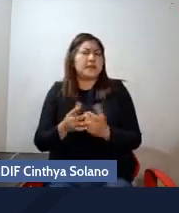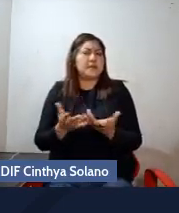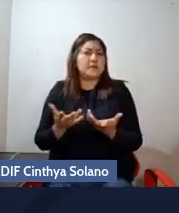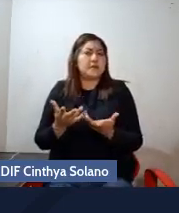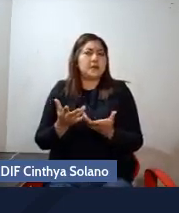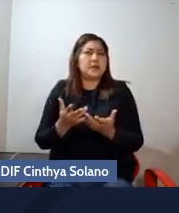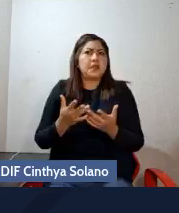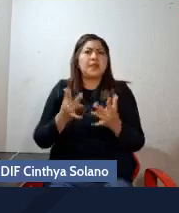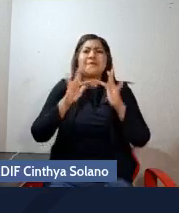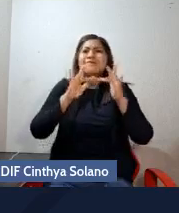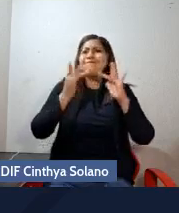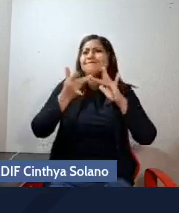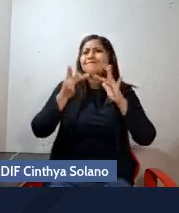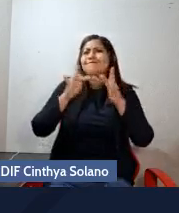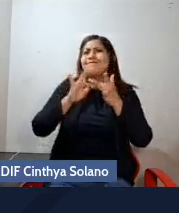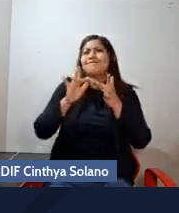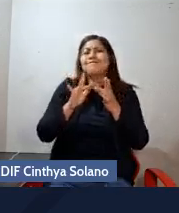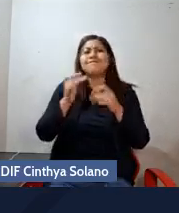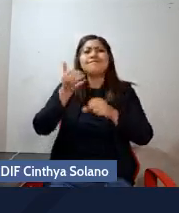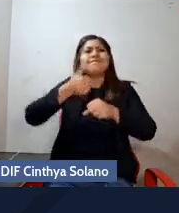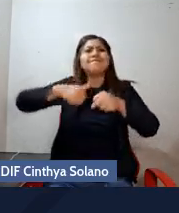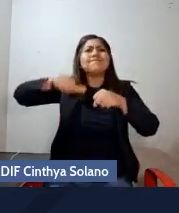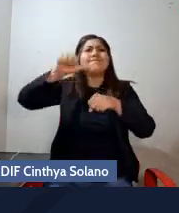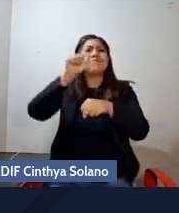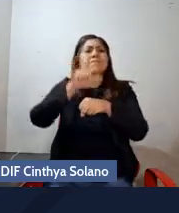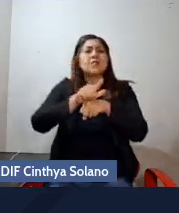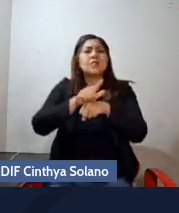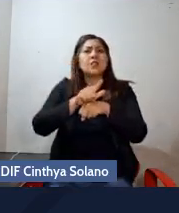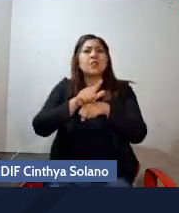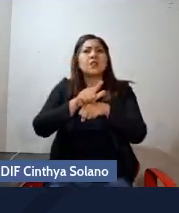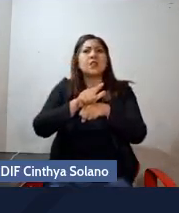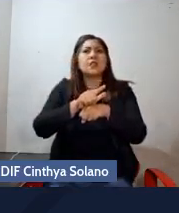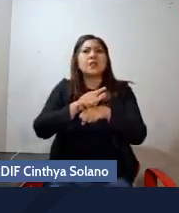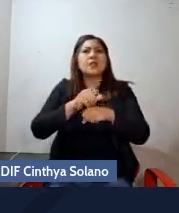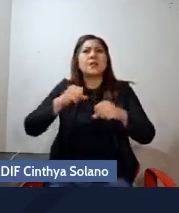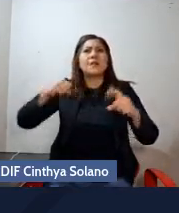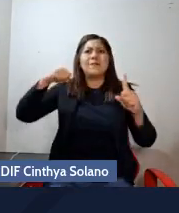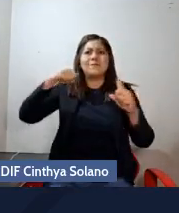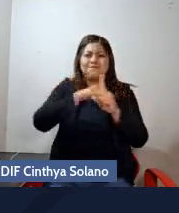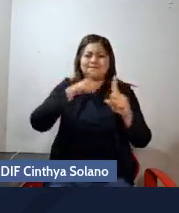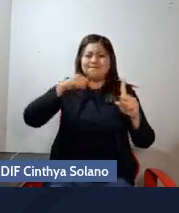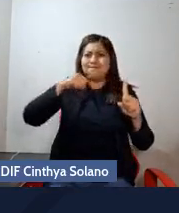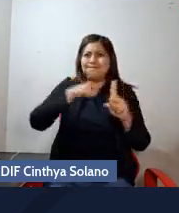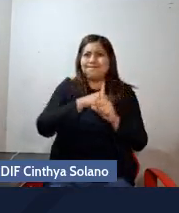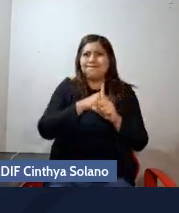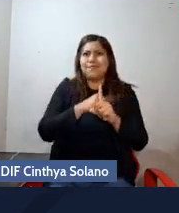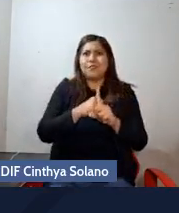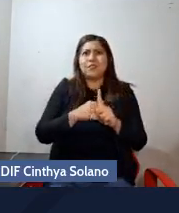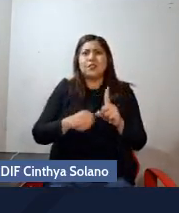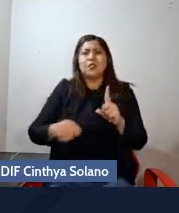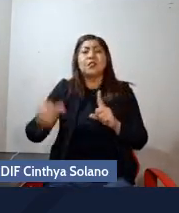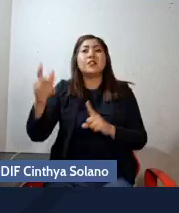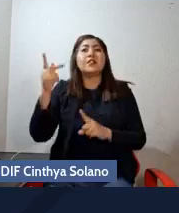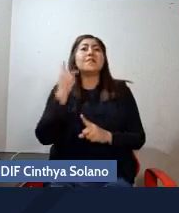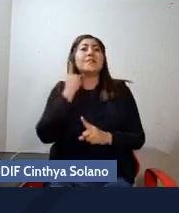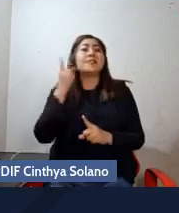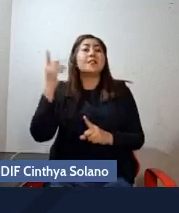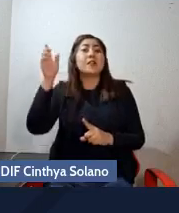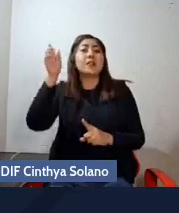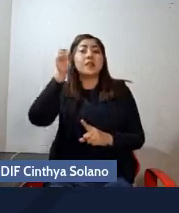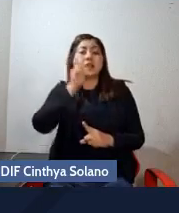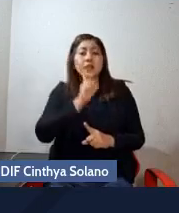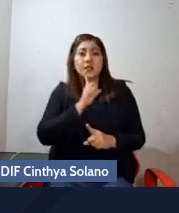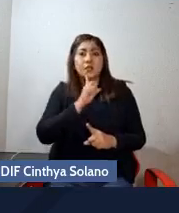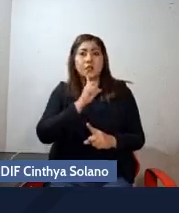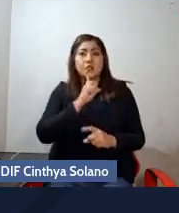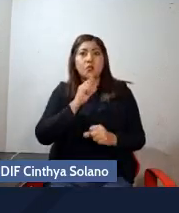Y estamos hablando de violencia política contra las mujeres en razón de género. Para no darles la